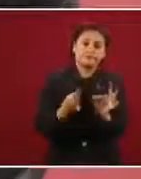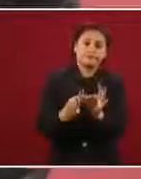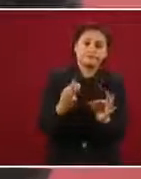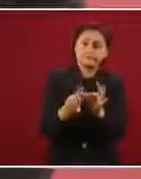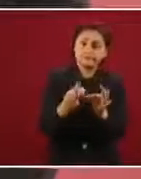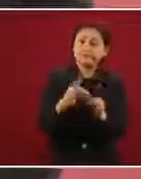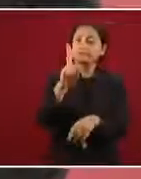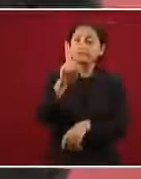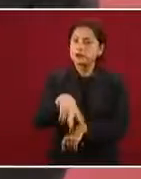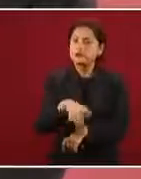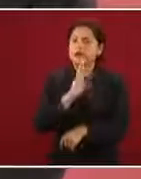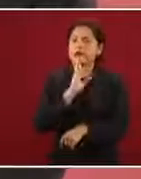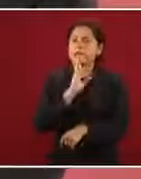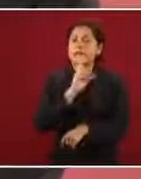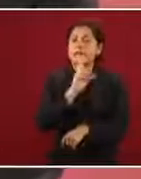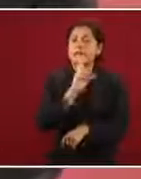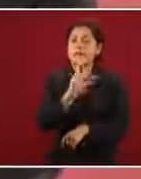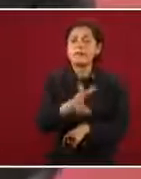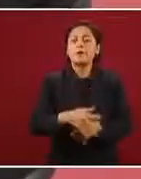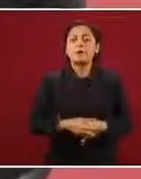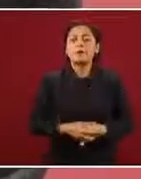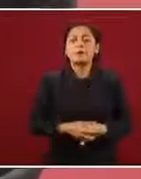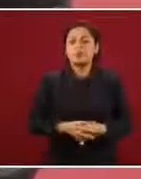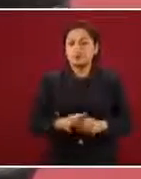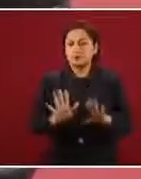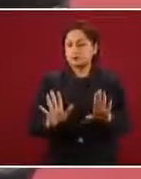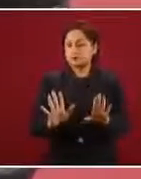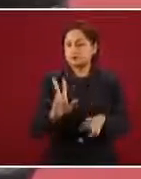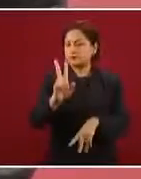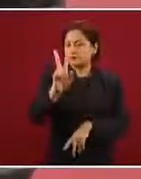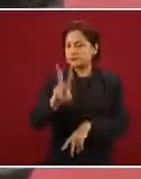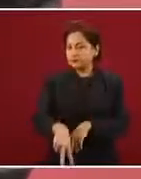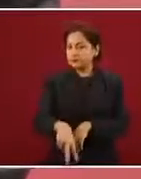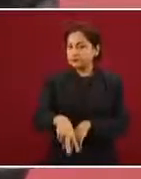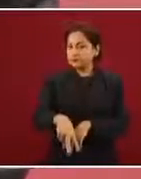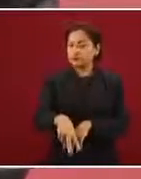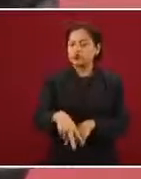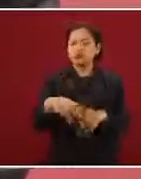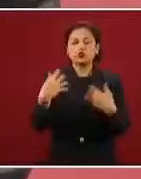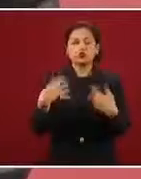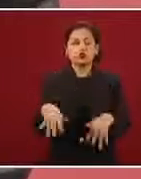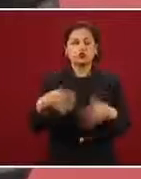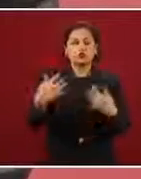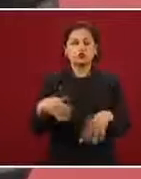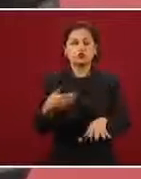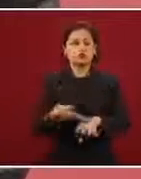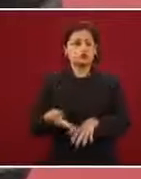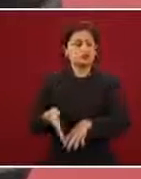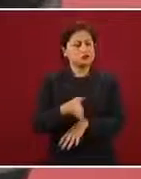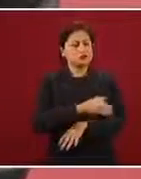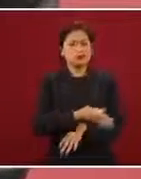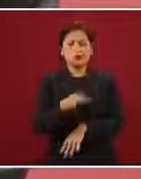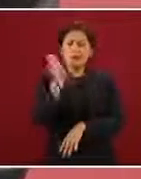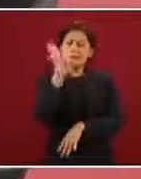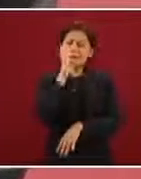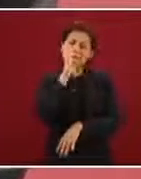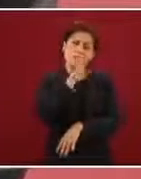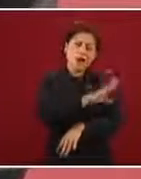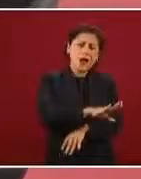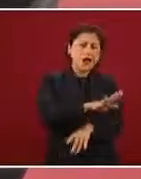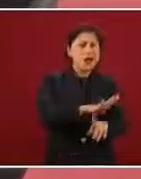Desde luego, estaba muy descompuesto todo, todo, y mucha